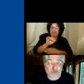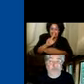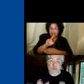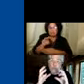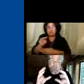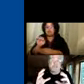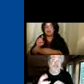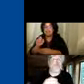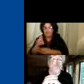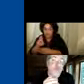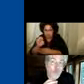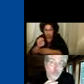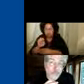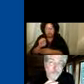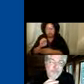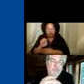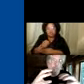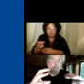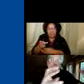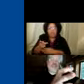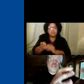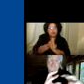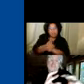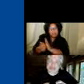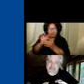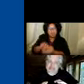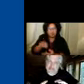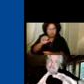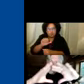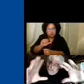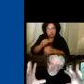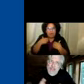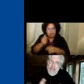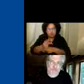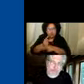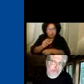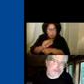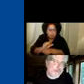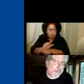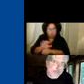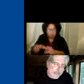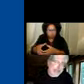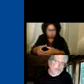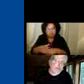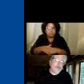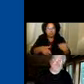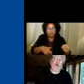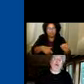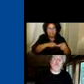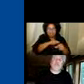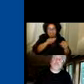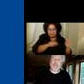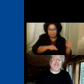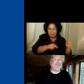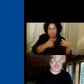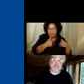Medicare o MediCal, que ellos tienen un nivel de competencia que se tiene que aplicar al trabajo laboral. Y